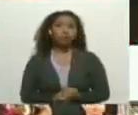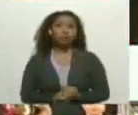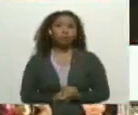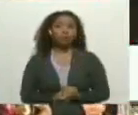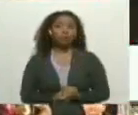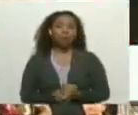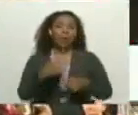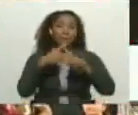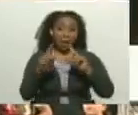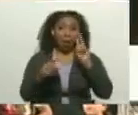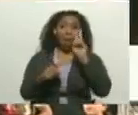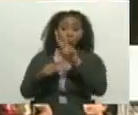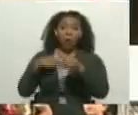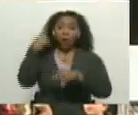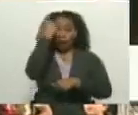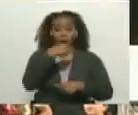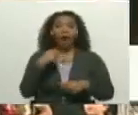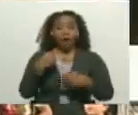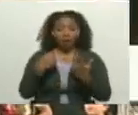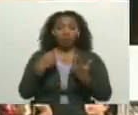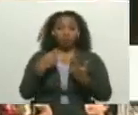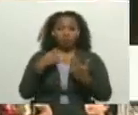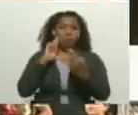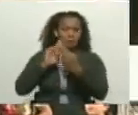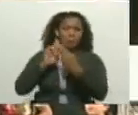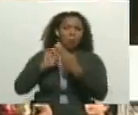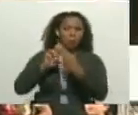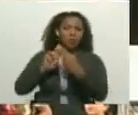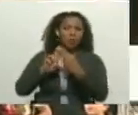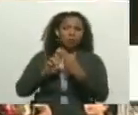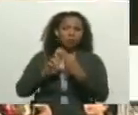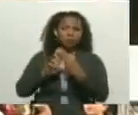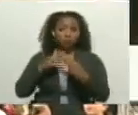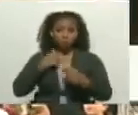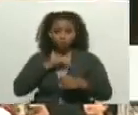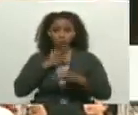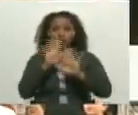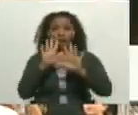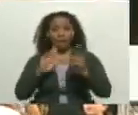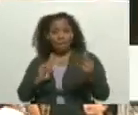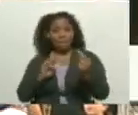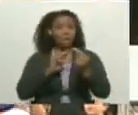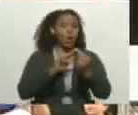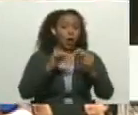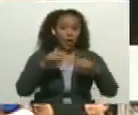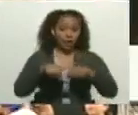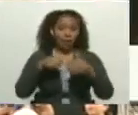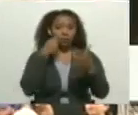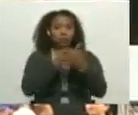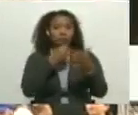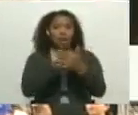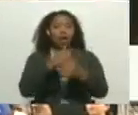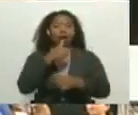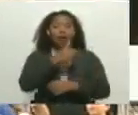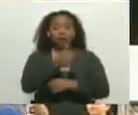Pero nos vemos caras conocidas. Nos hemos encontrado en estas batallas. Nos hemos encontrado en cada